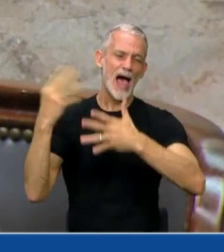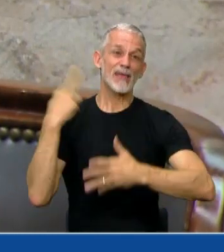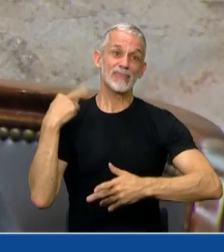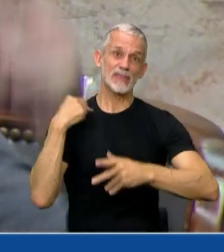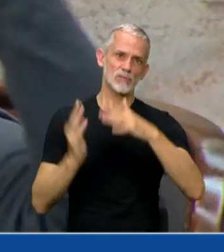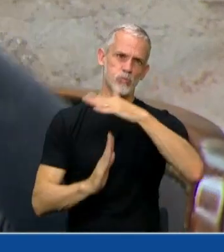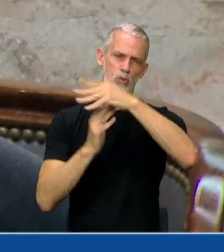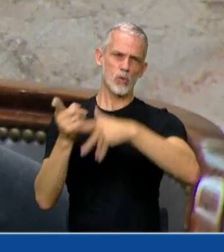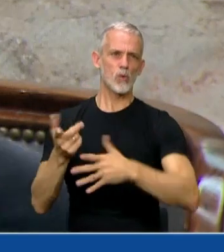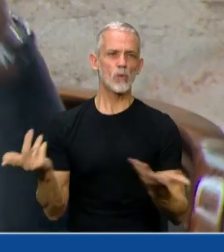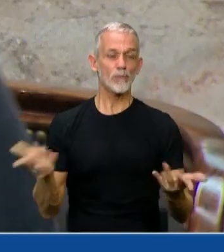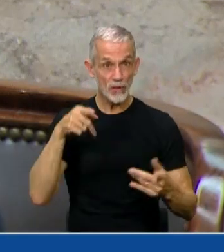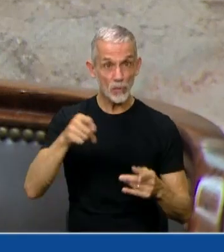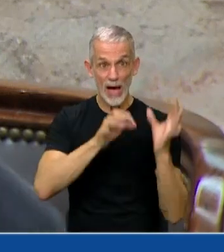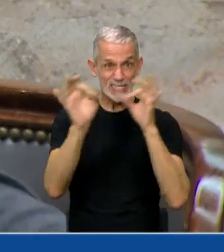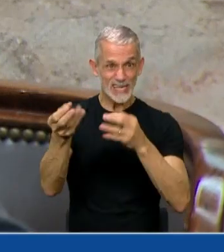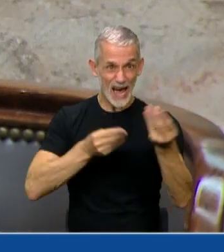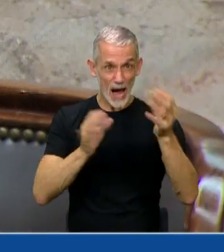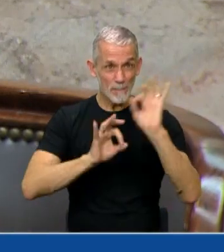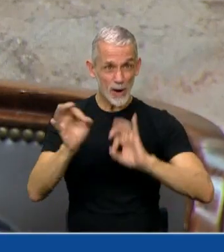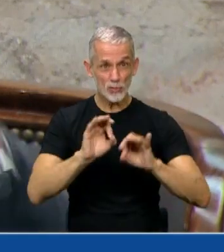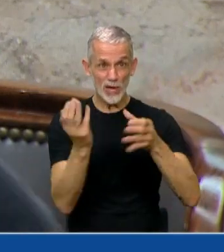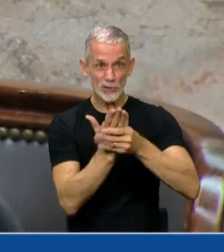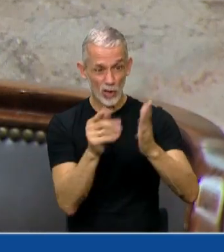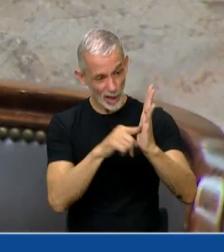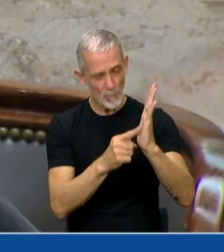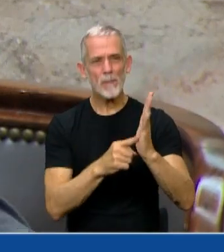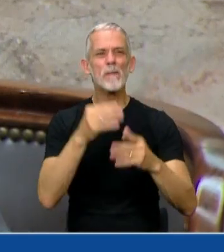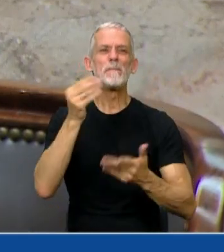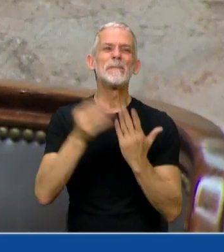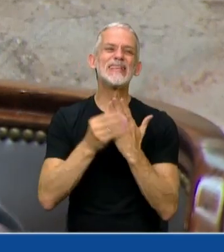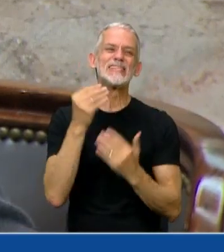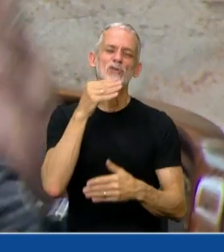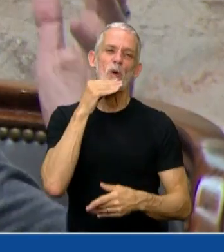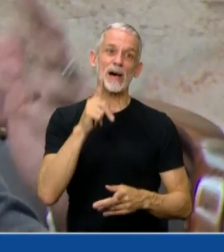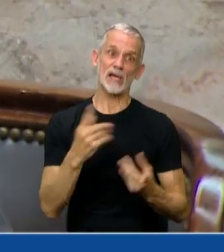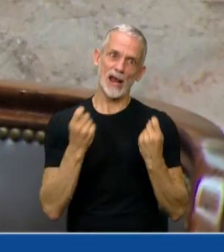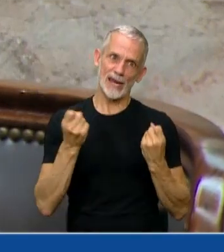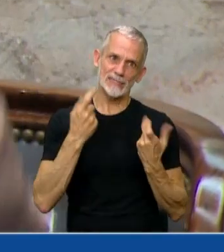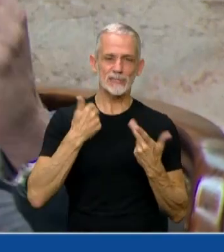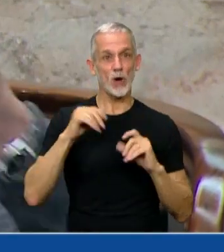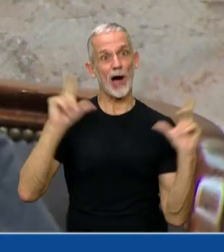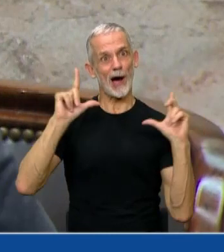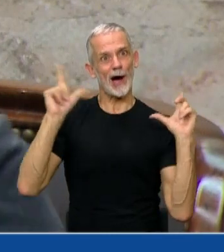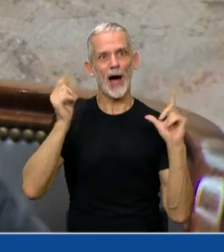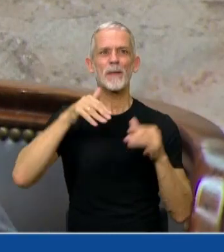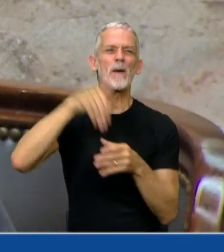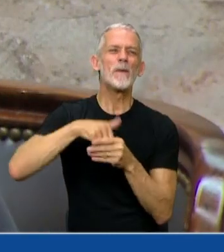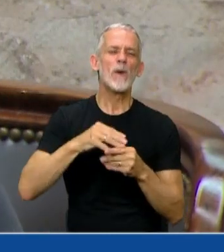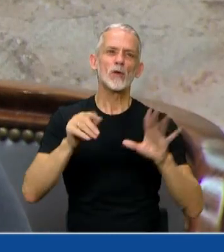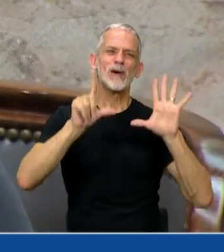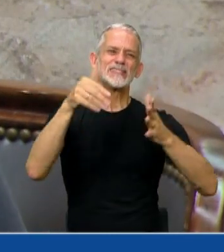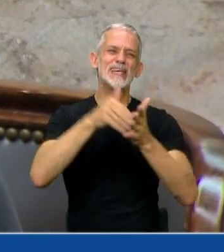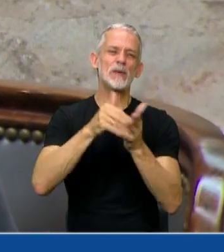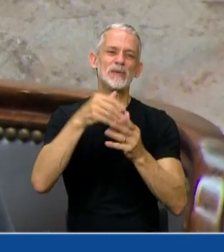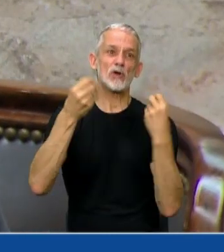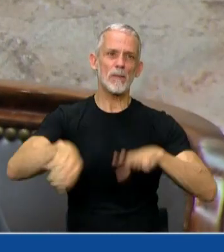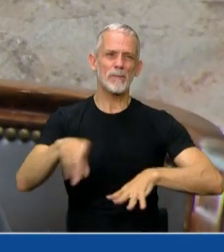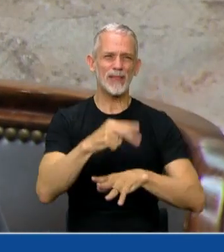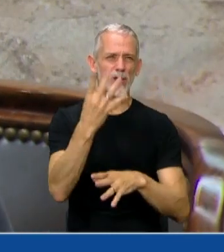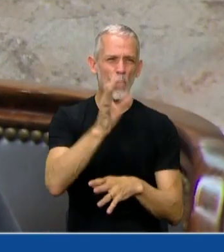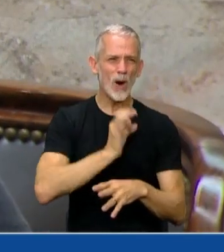patronales. Y por eso ahora llega este proyecto cuando el ministro Massa necesita ver si recupera algún voto de los 7 millones que perdieron en los